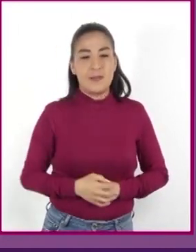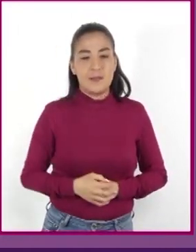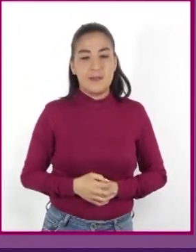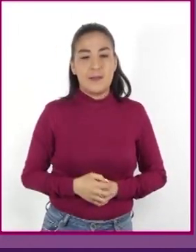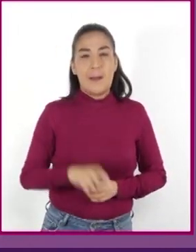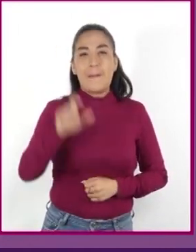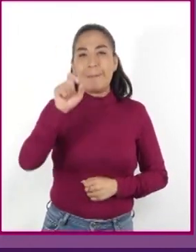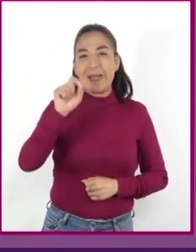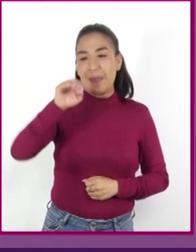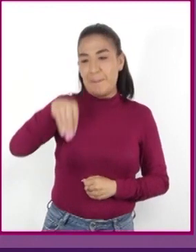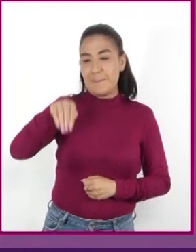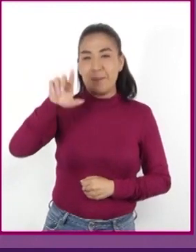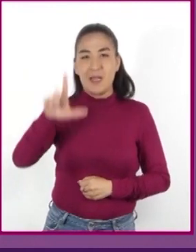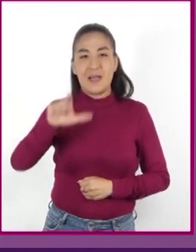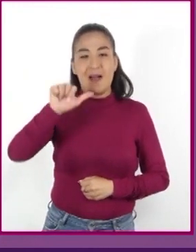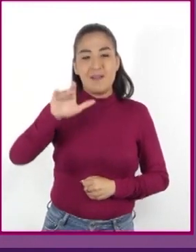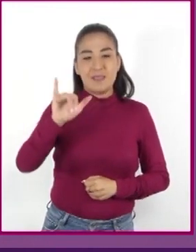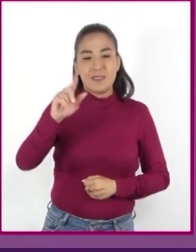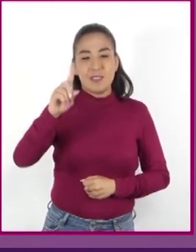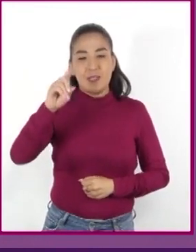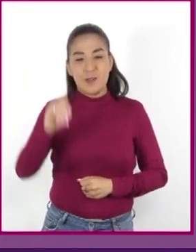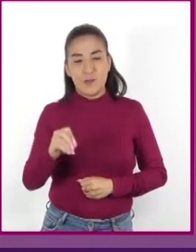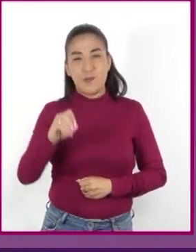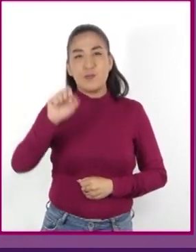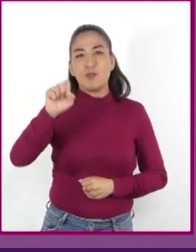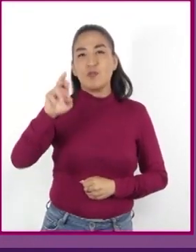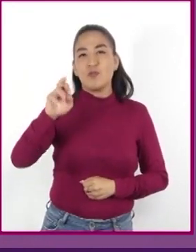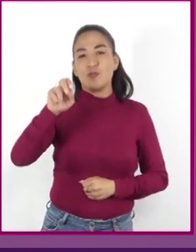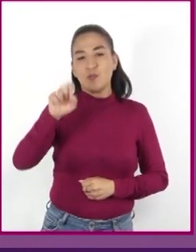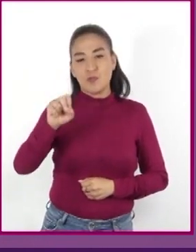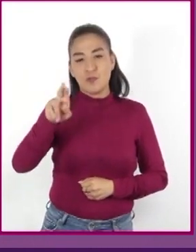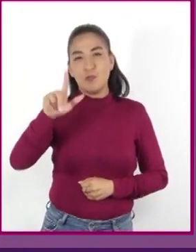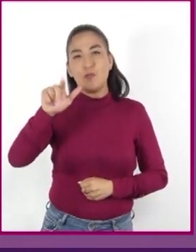20 mililitros de ácido sulfúrico concentrado.